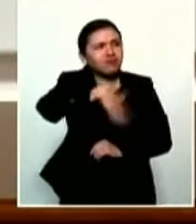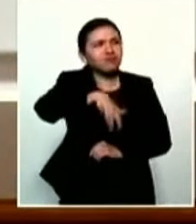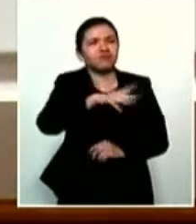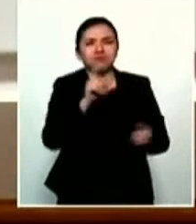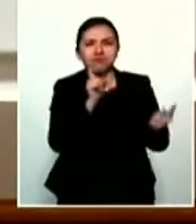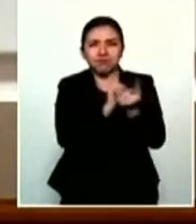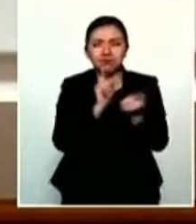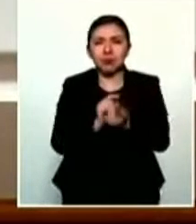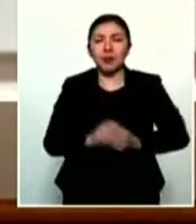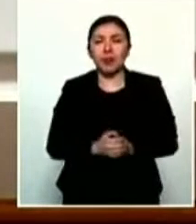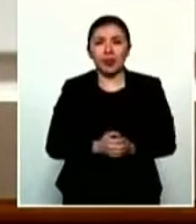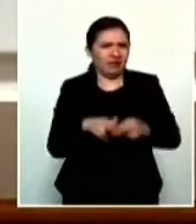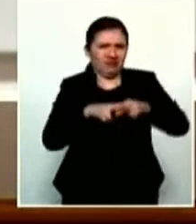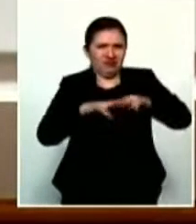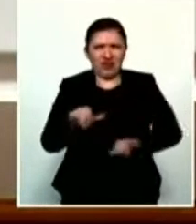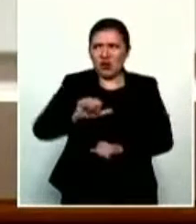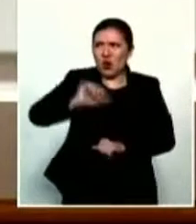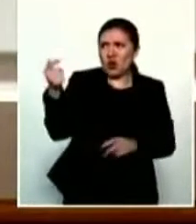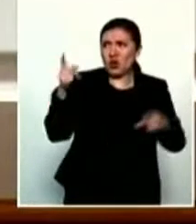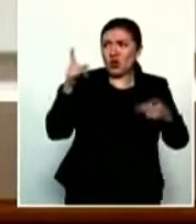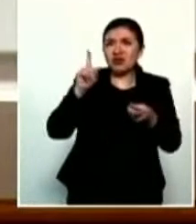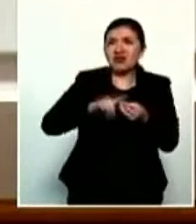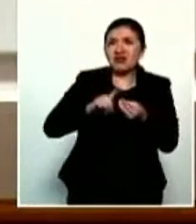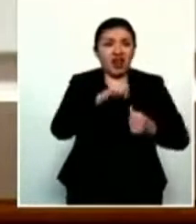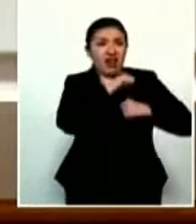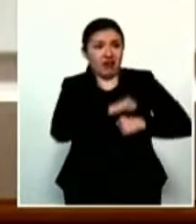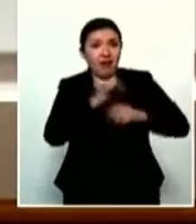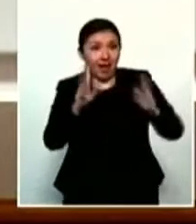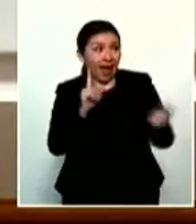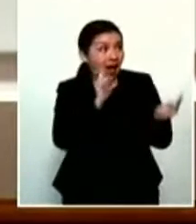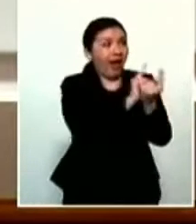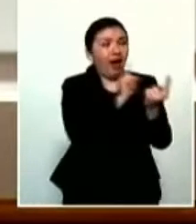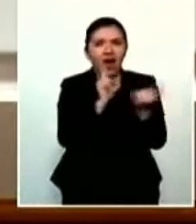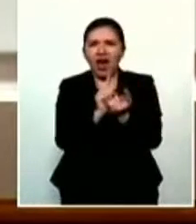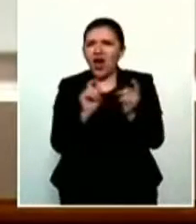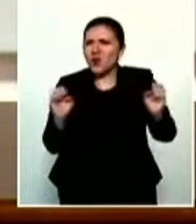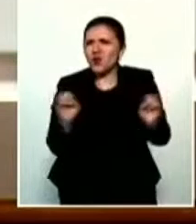Ninguna autoridad en México los había buscado.